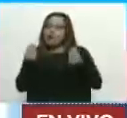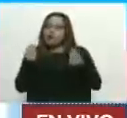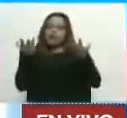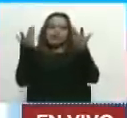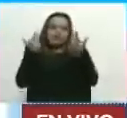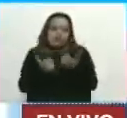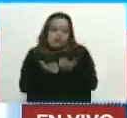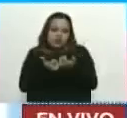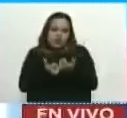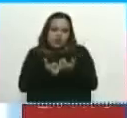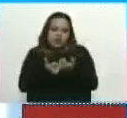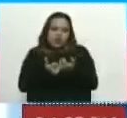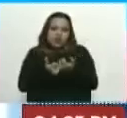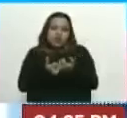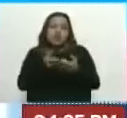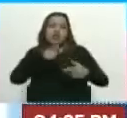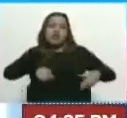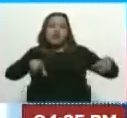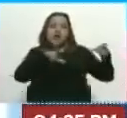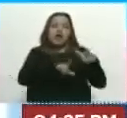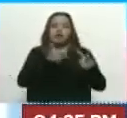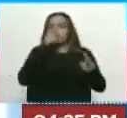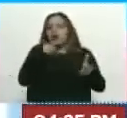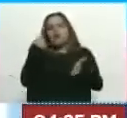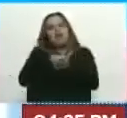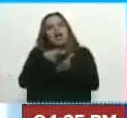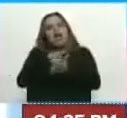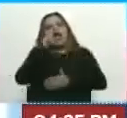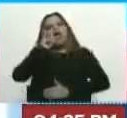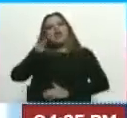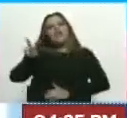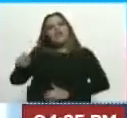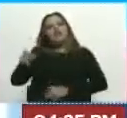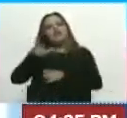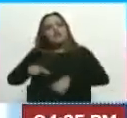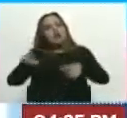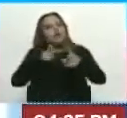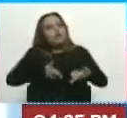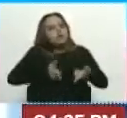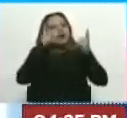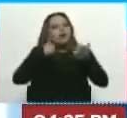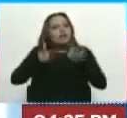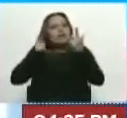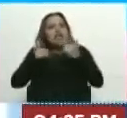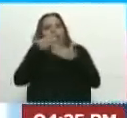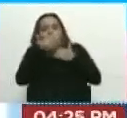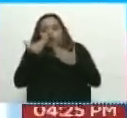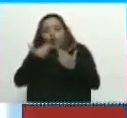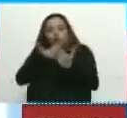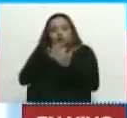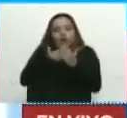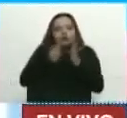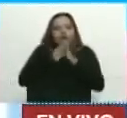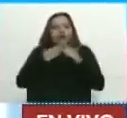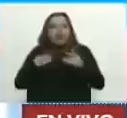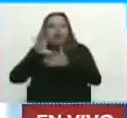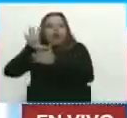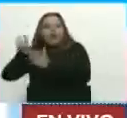concentración de paraísos fiscales, que son los lugares que permiten esconder todo el